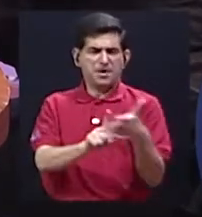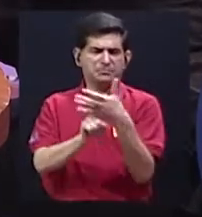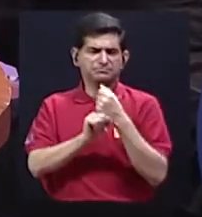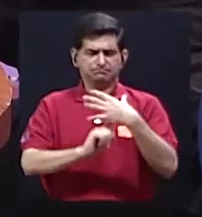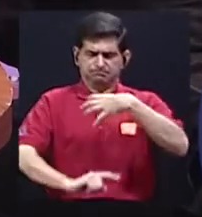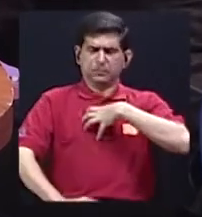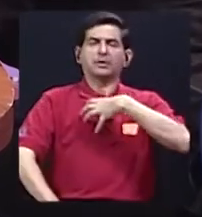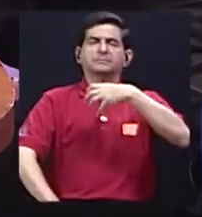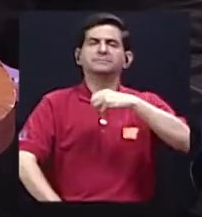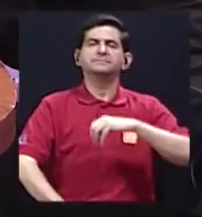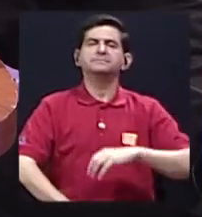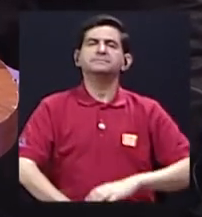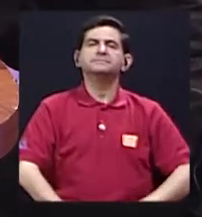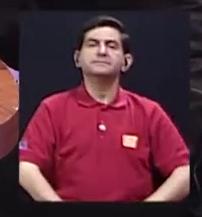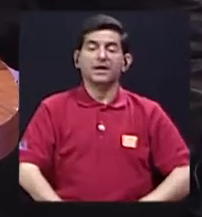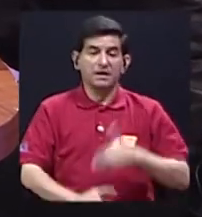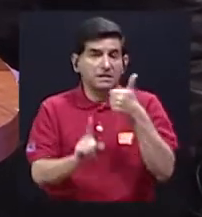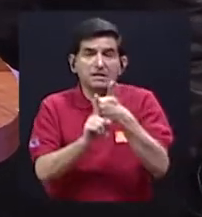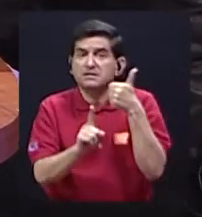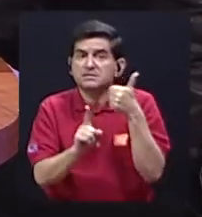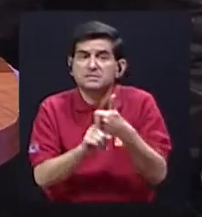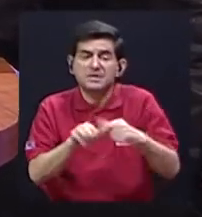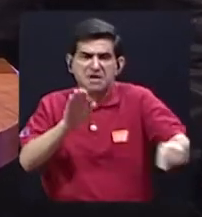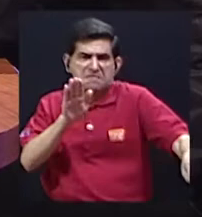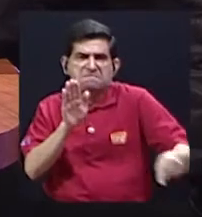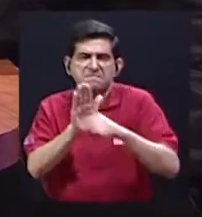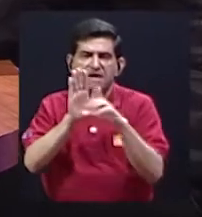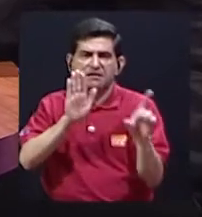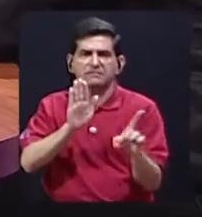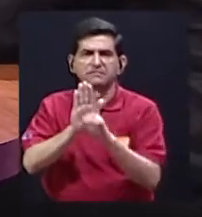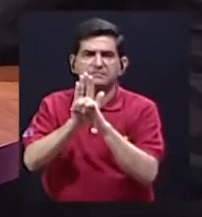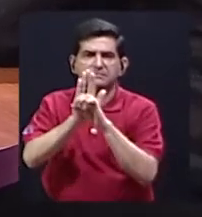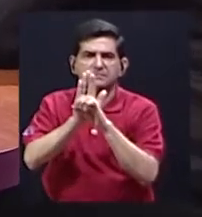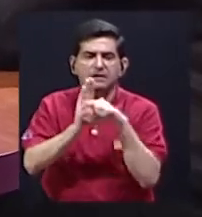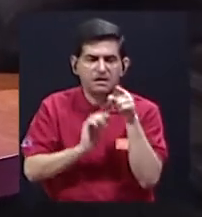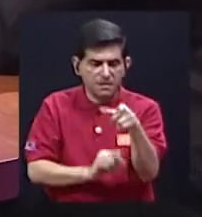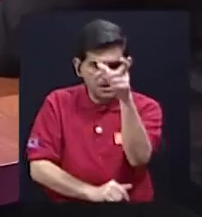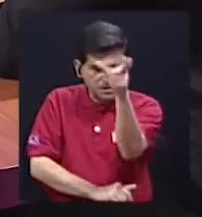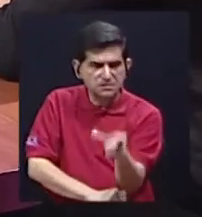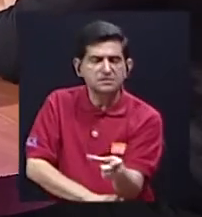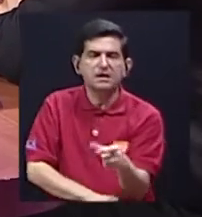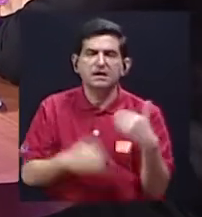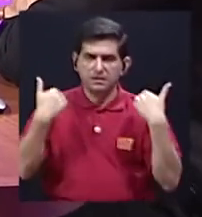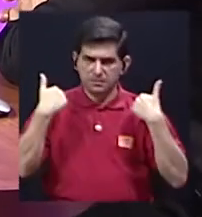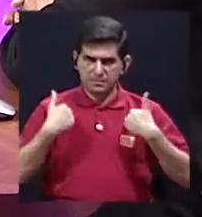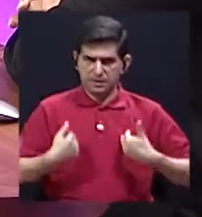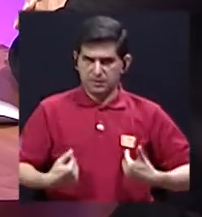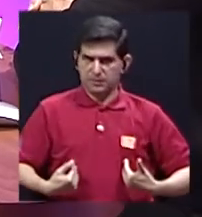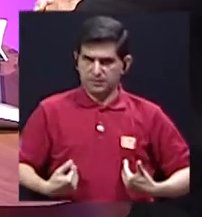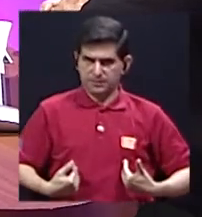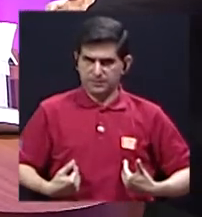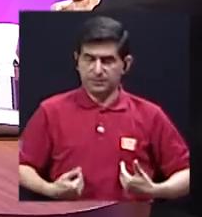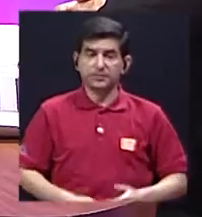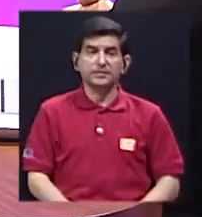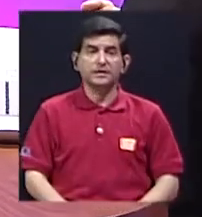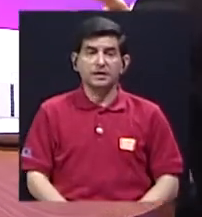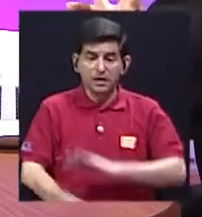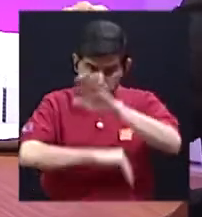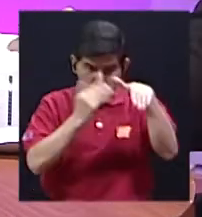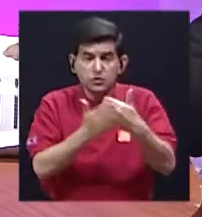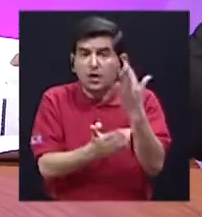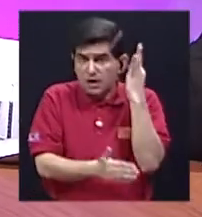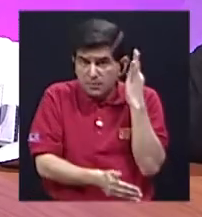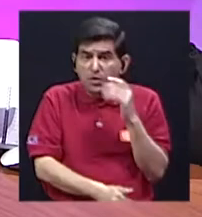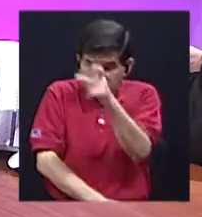y que era en sí mismo una negación de los derechos de ese ser humano y que somos todas las